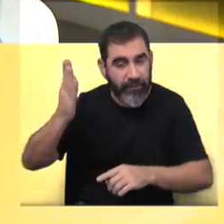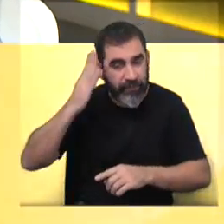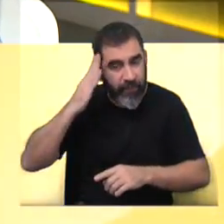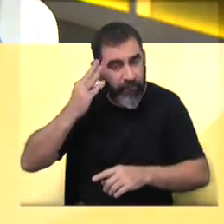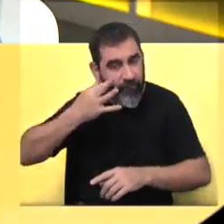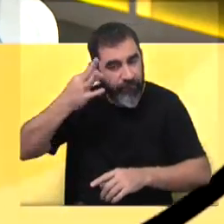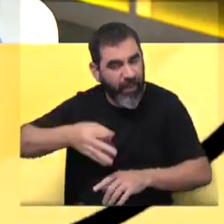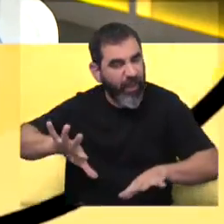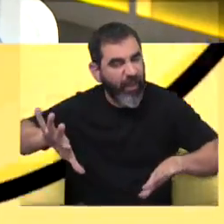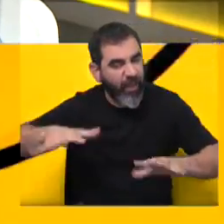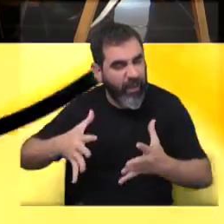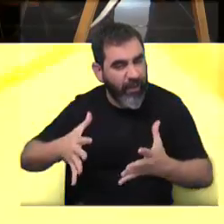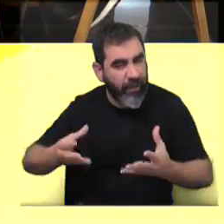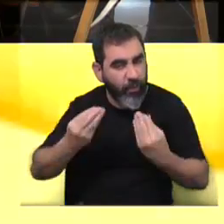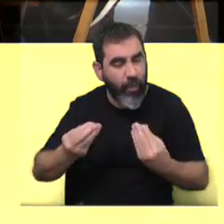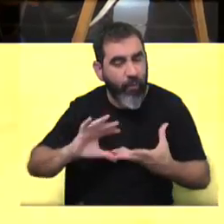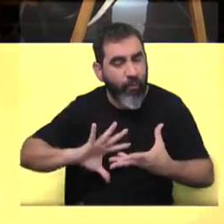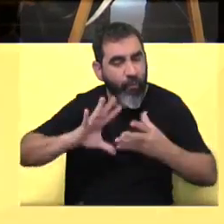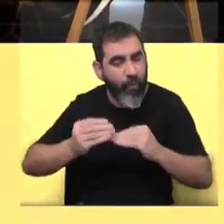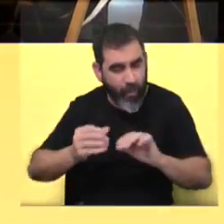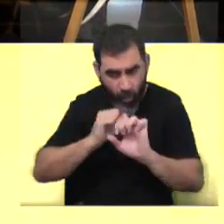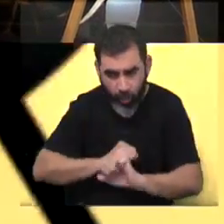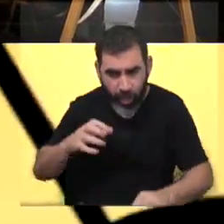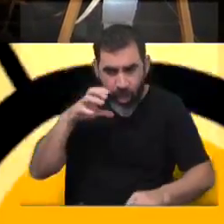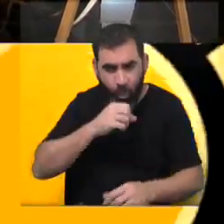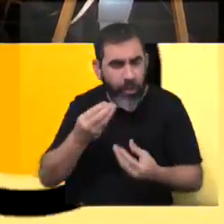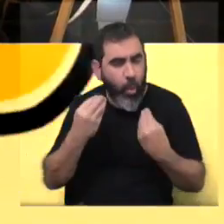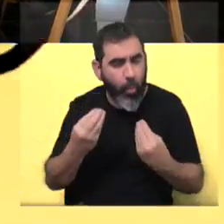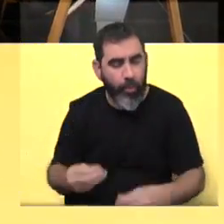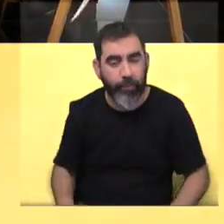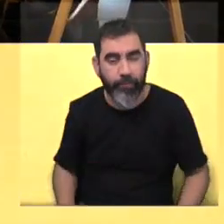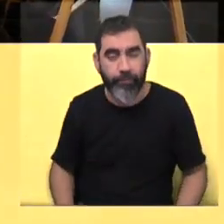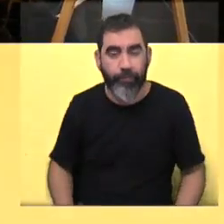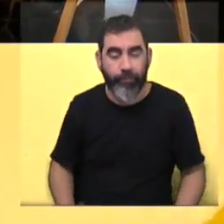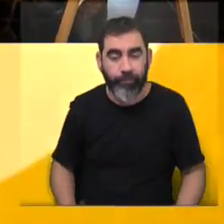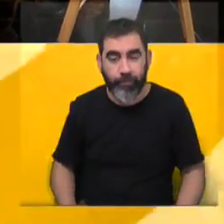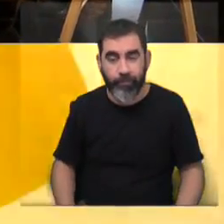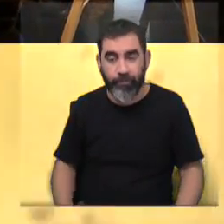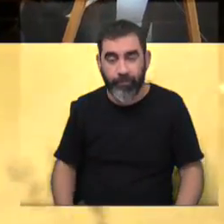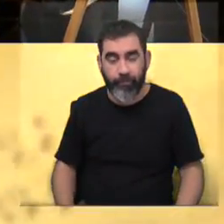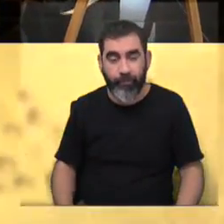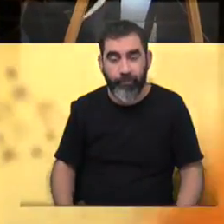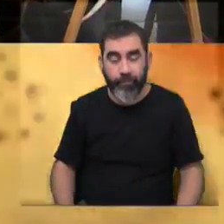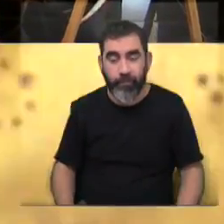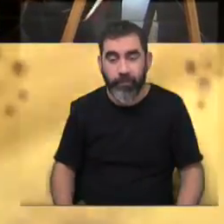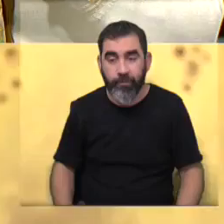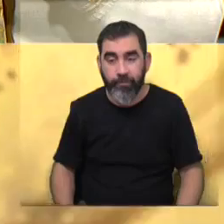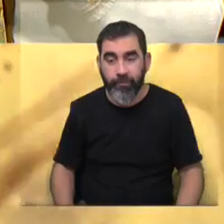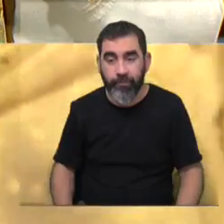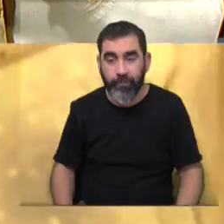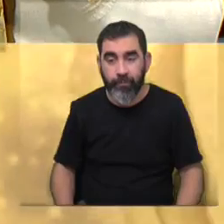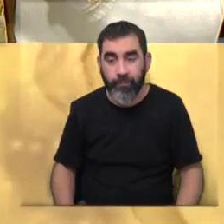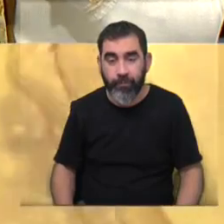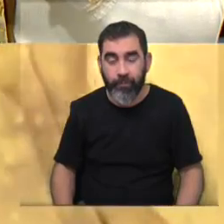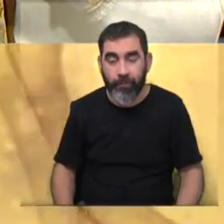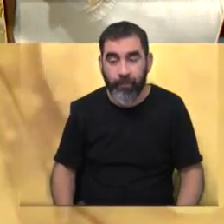bien qué es lo que pasa? ¿Cuál es el mecanismo que le permite a este pez permanecer en seco? Bueno, las